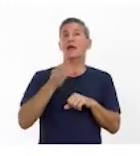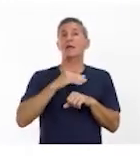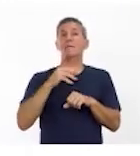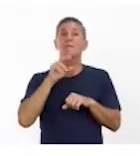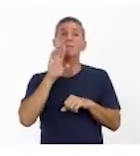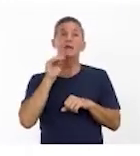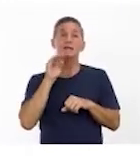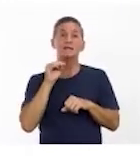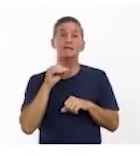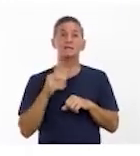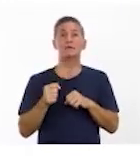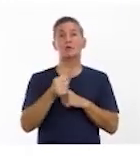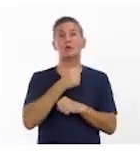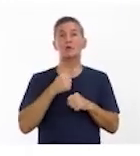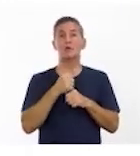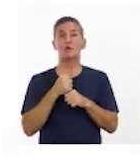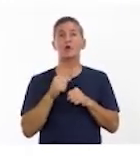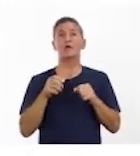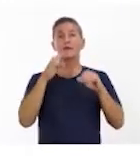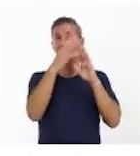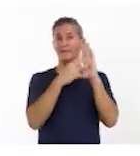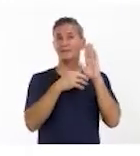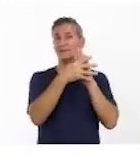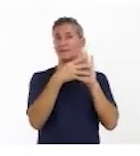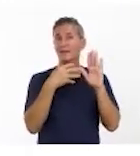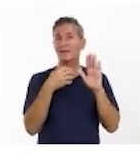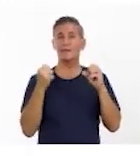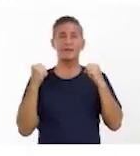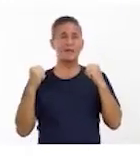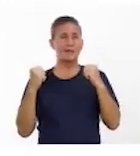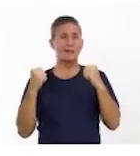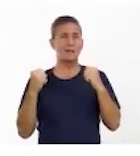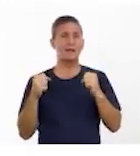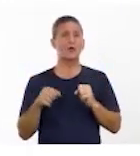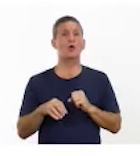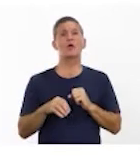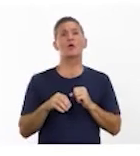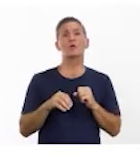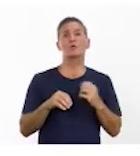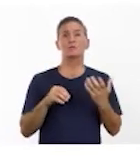Predecir haciendo uso de la tabla de potenciales estándar